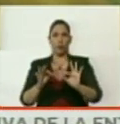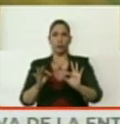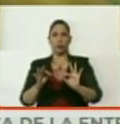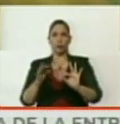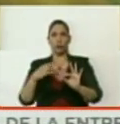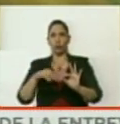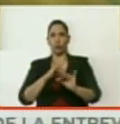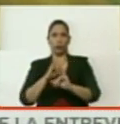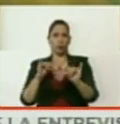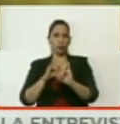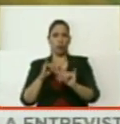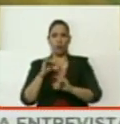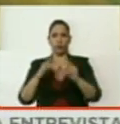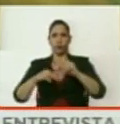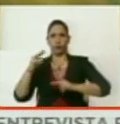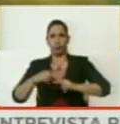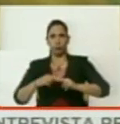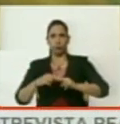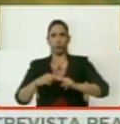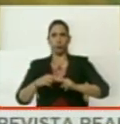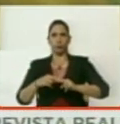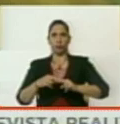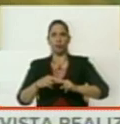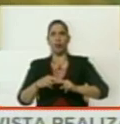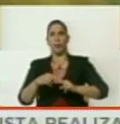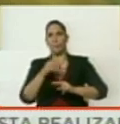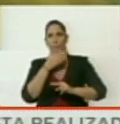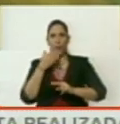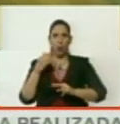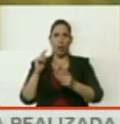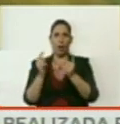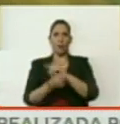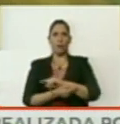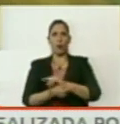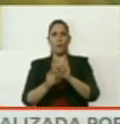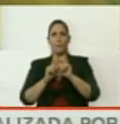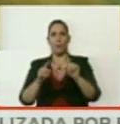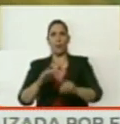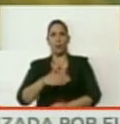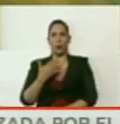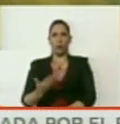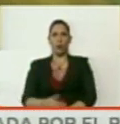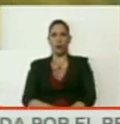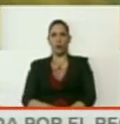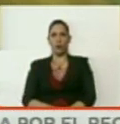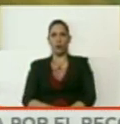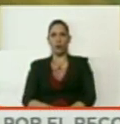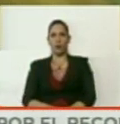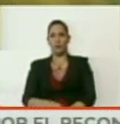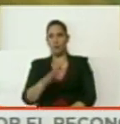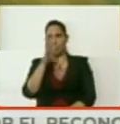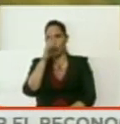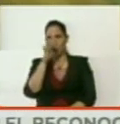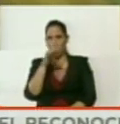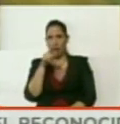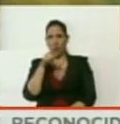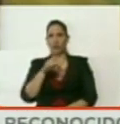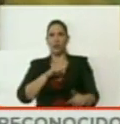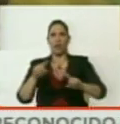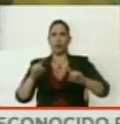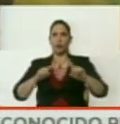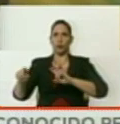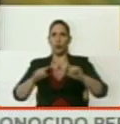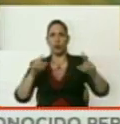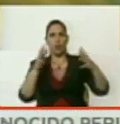ya hemos venido construyendo una arquitectura alternativa para poder bypassear y burlar estas acciones de